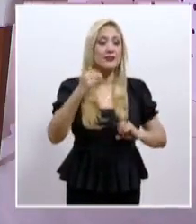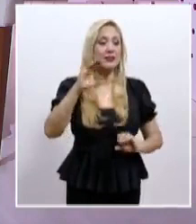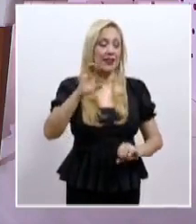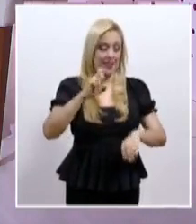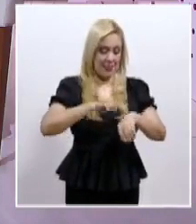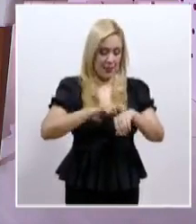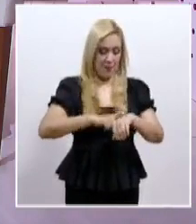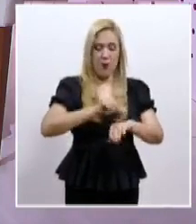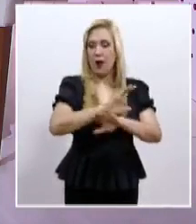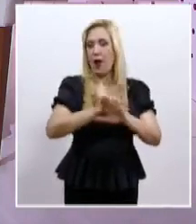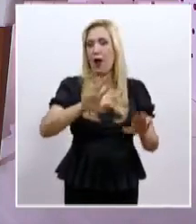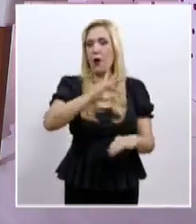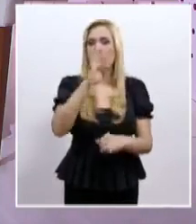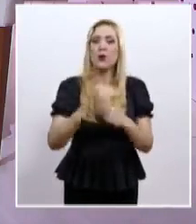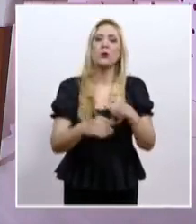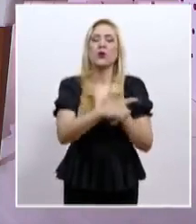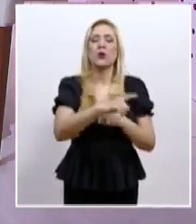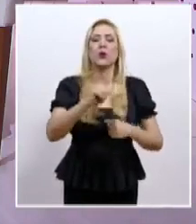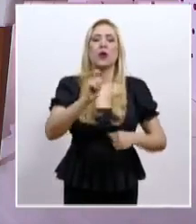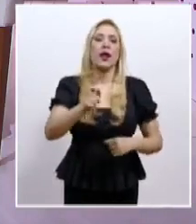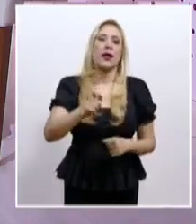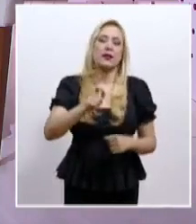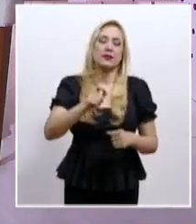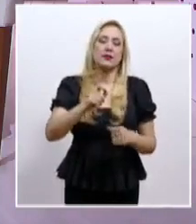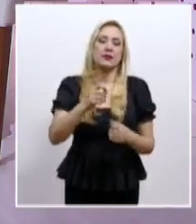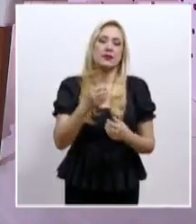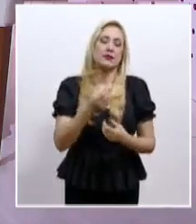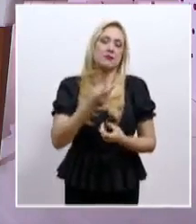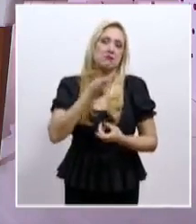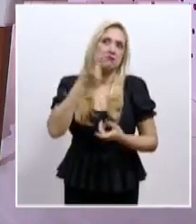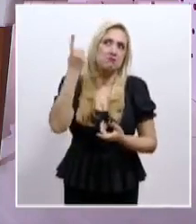suficiente para sus conclusiones, reflexiones finales.